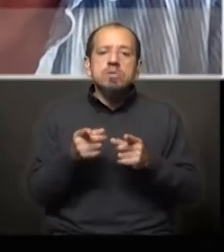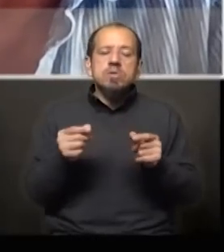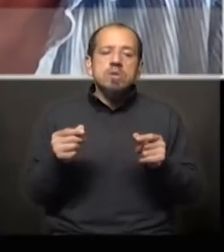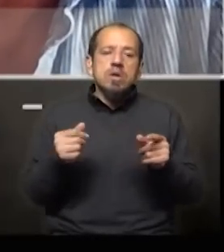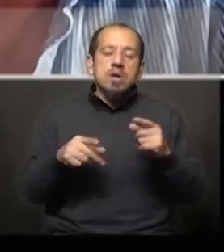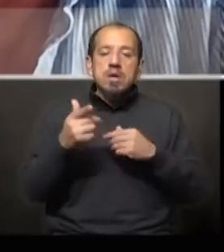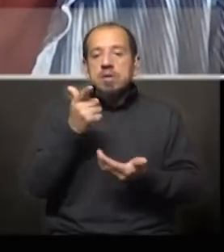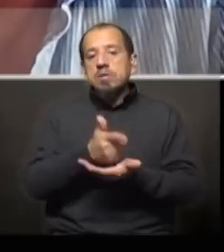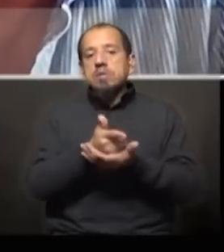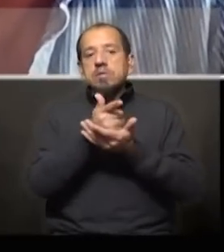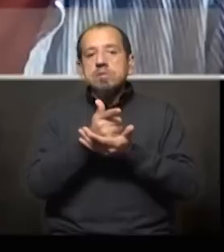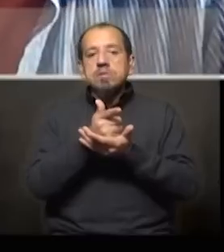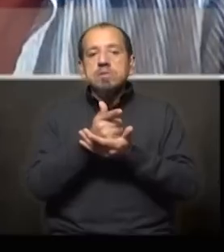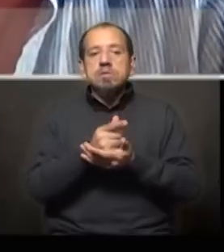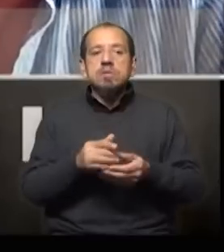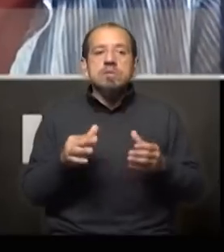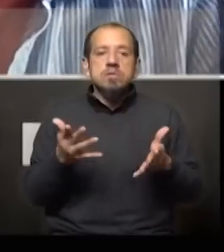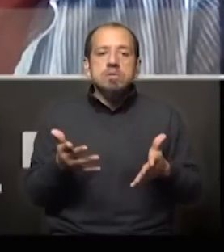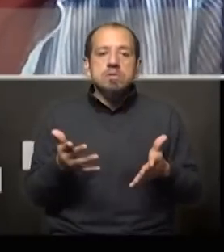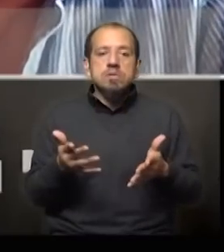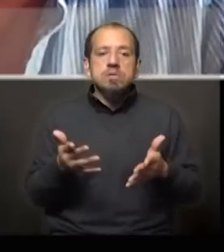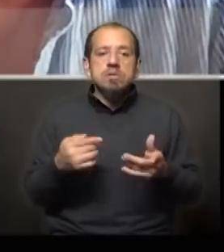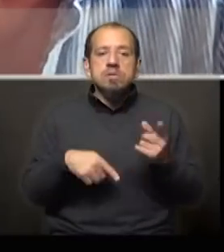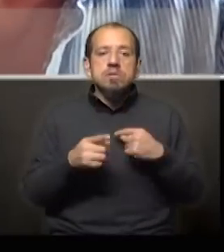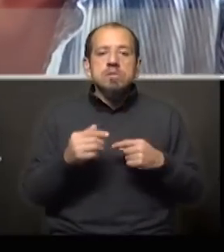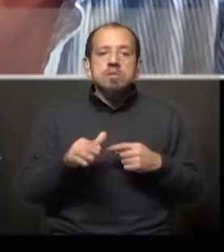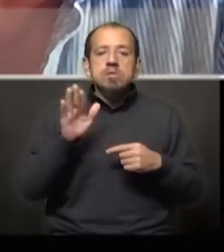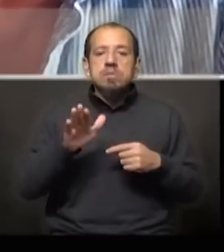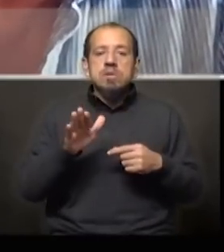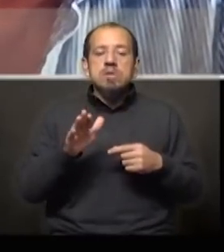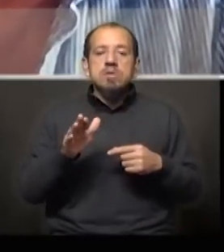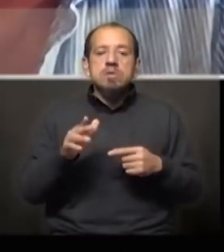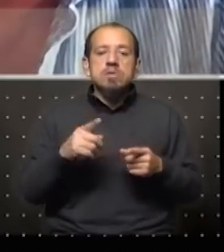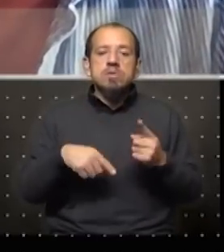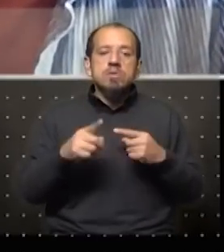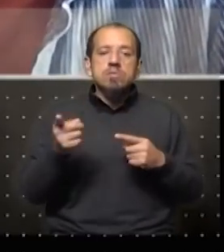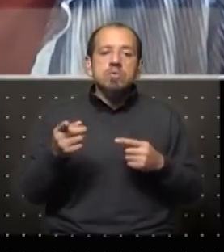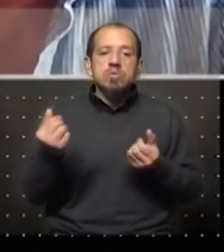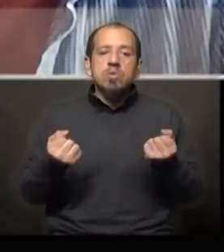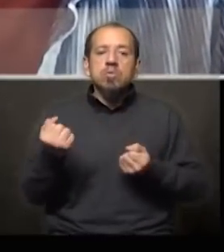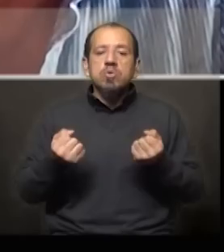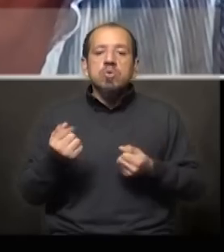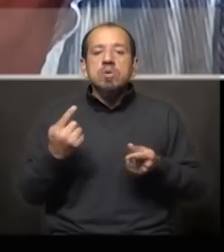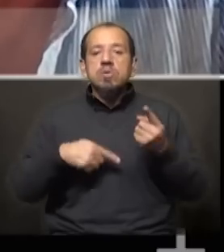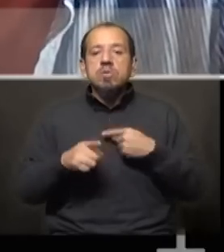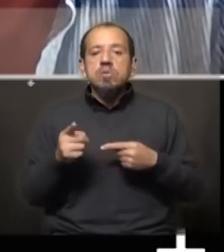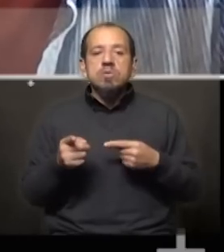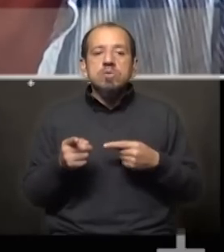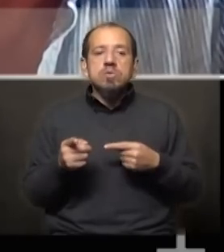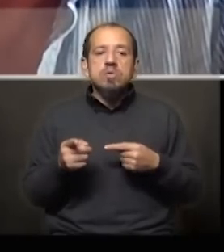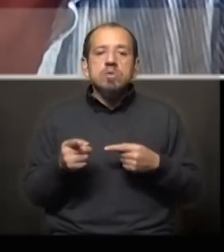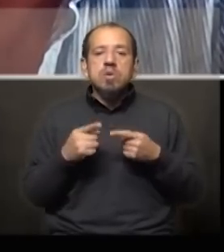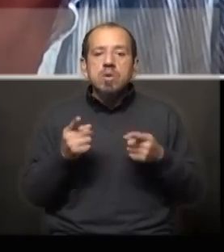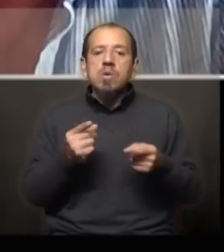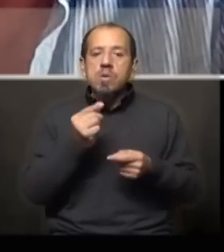del arma de fuego en caso de amenaza para otros por parte de un vehículo Entonces esto fue lo que es lo que